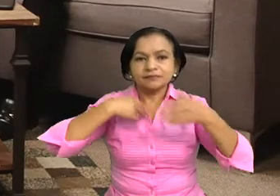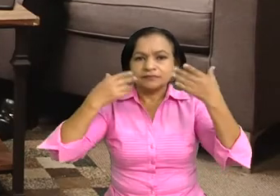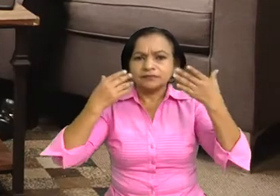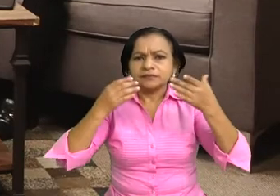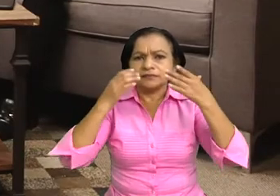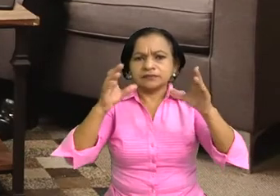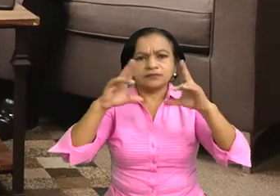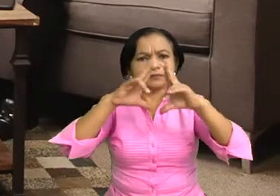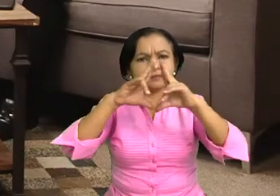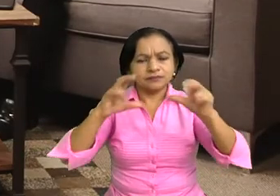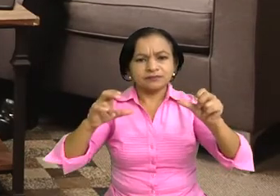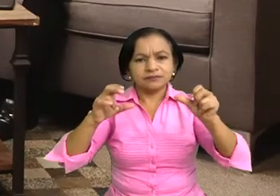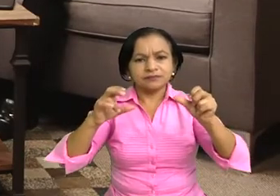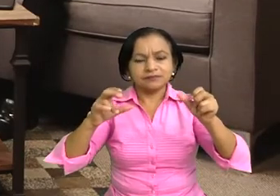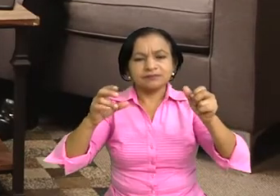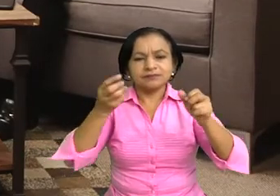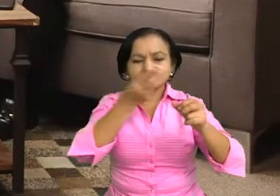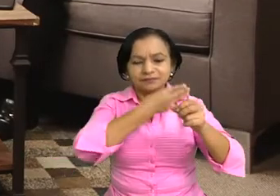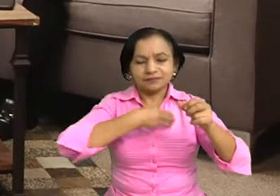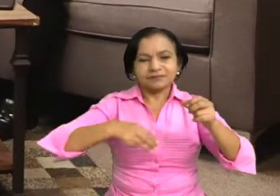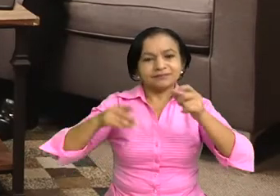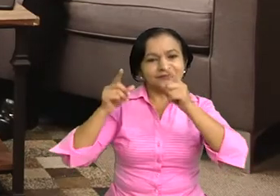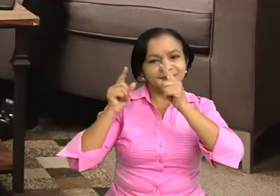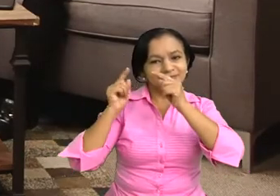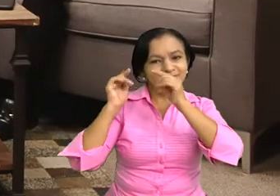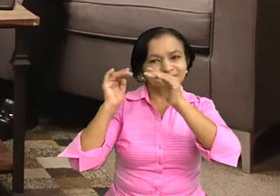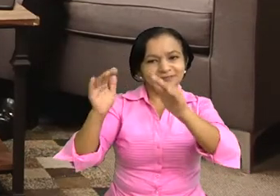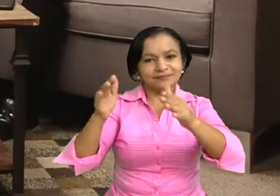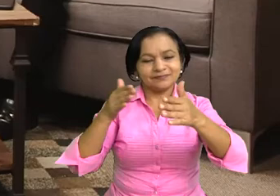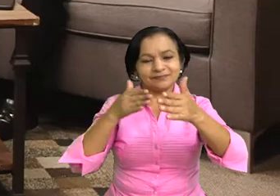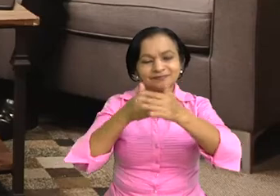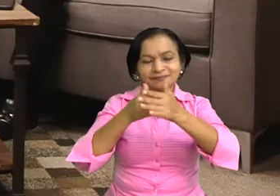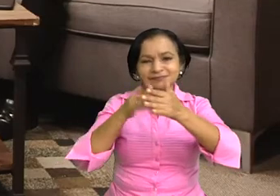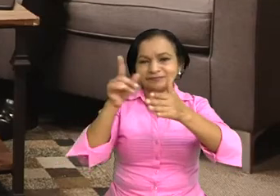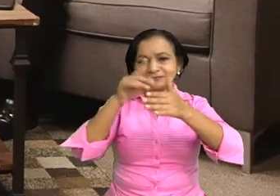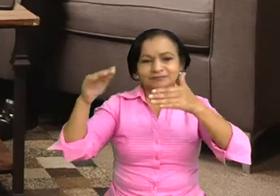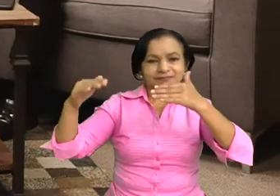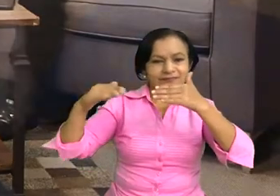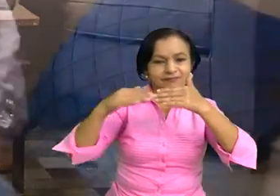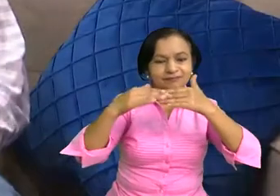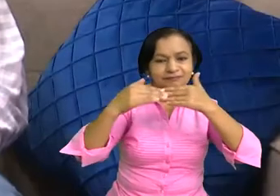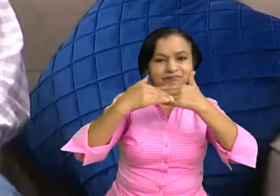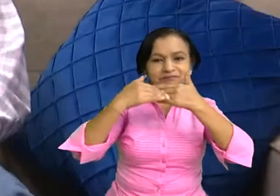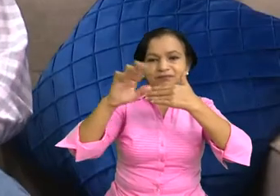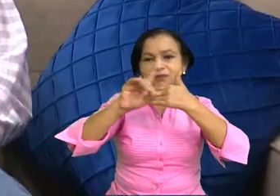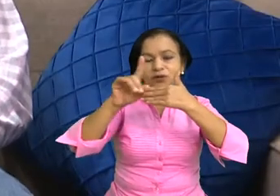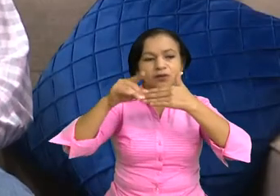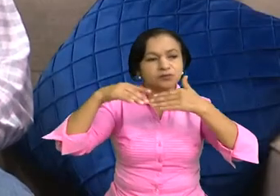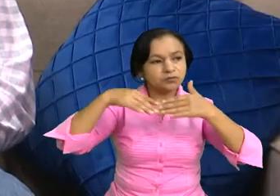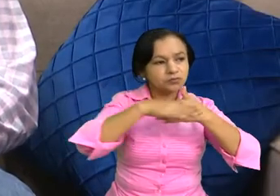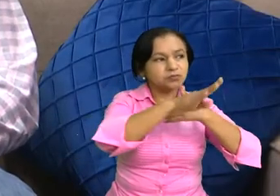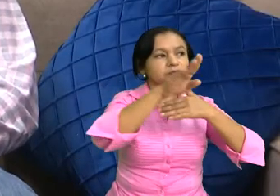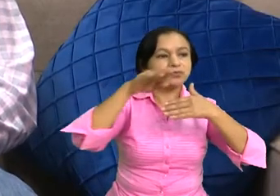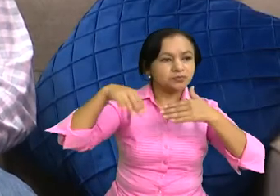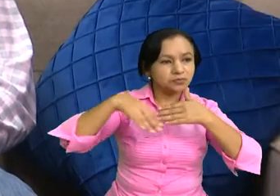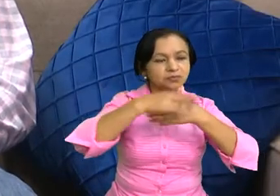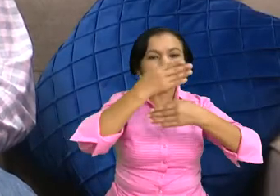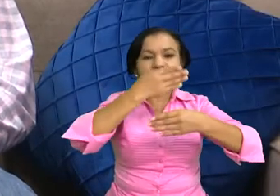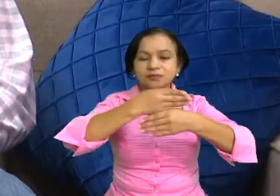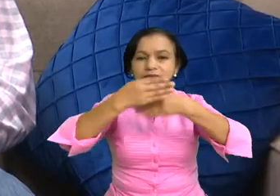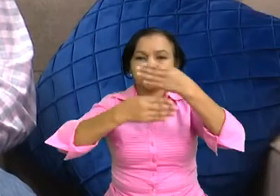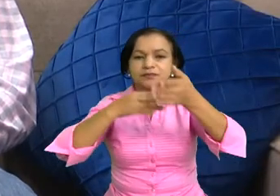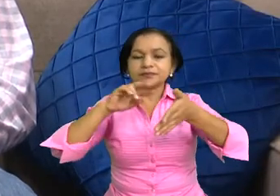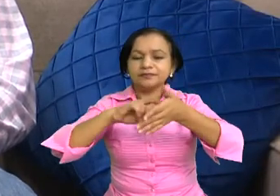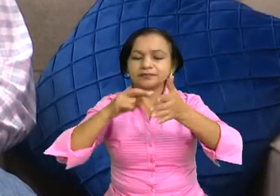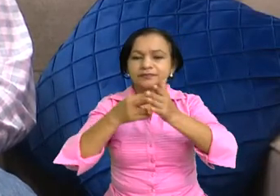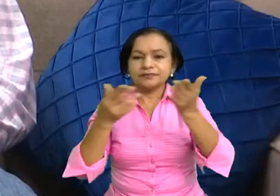popular nicaragüense, malabares el MTI para no parar el tráfico y continuar con la obra, pues dentro de esa dinámica, ¿cómo estamos en ese